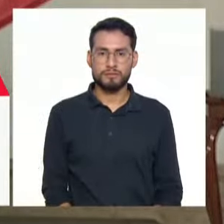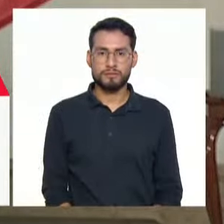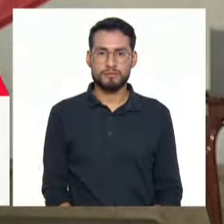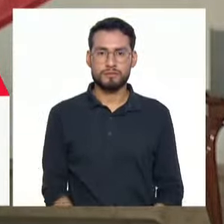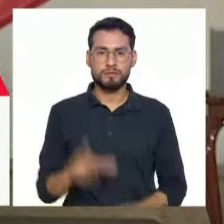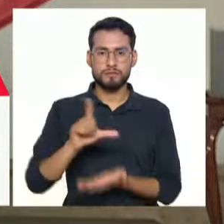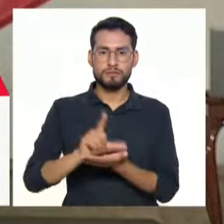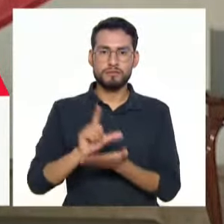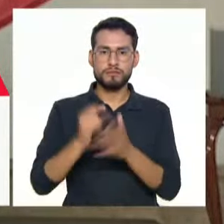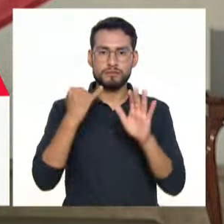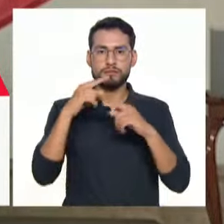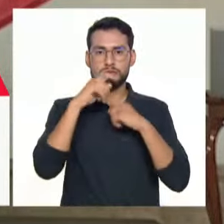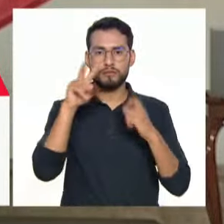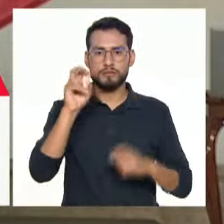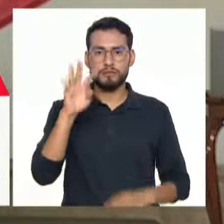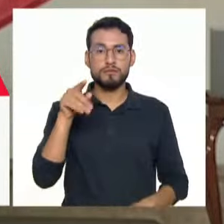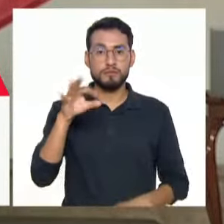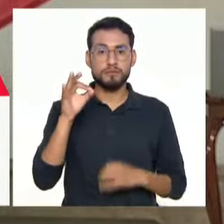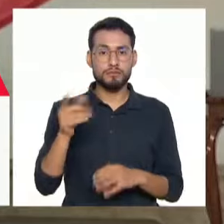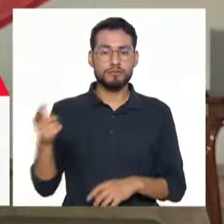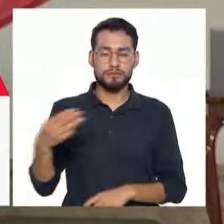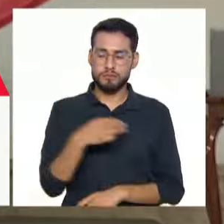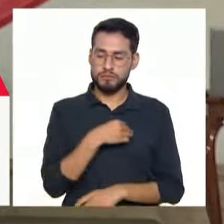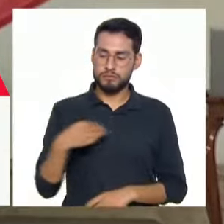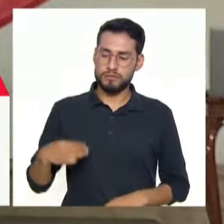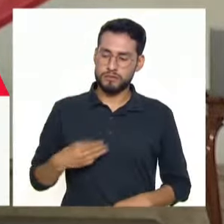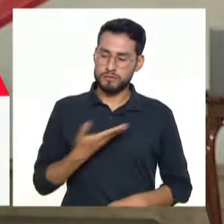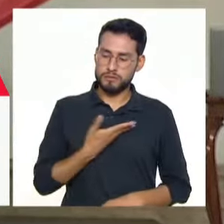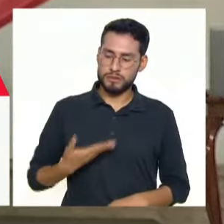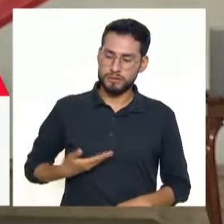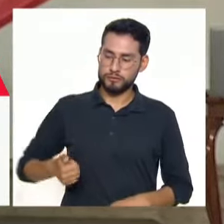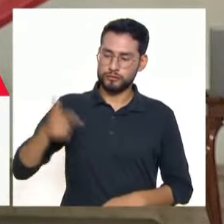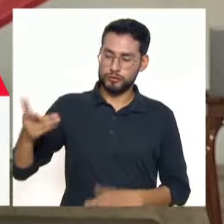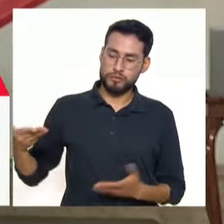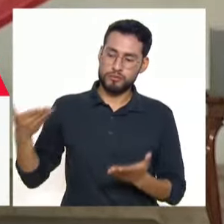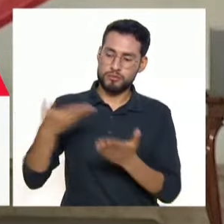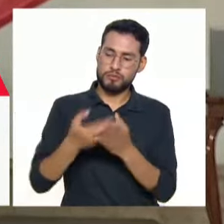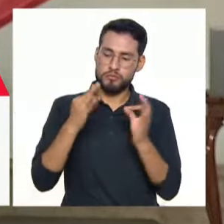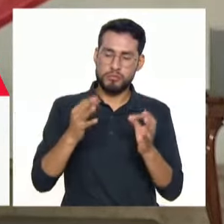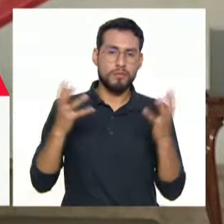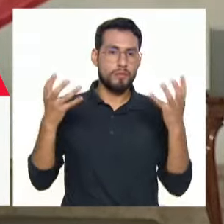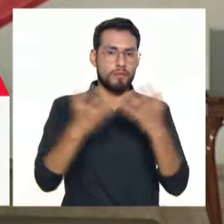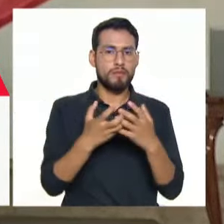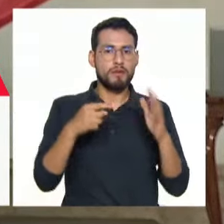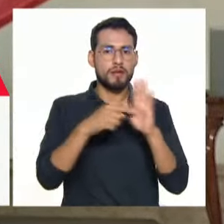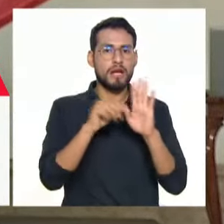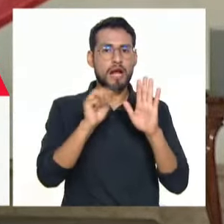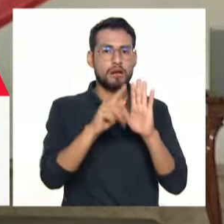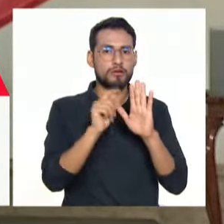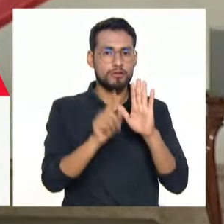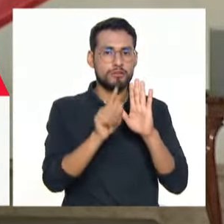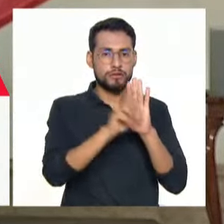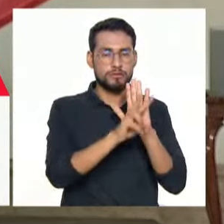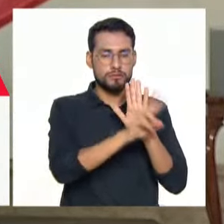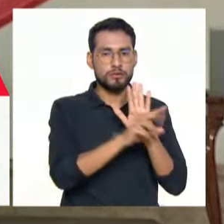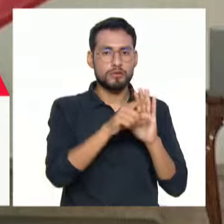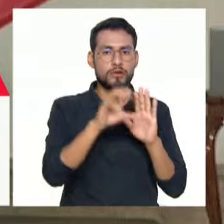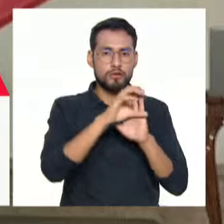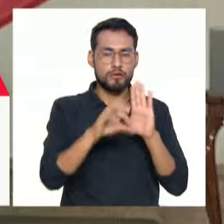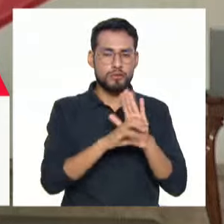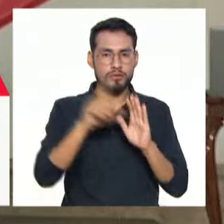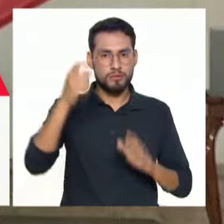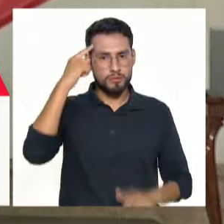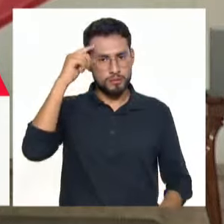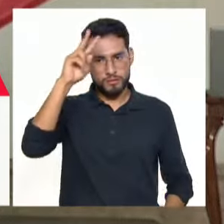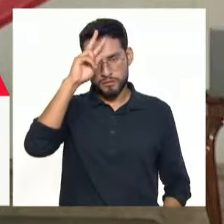6 de marzo de 2024. Vista la propuesta del señor Presidente del Consejo de Ministros, de conformidad con el artículo 122 de la